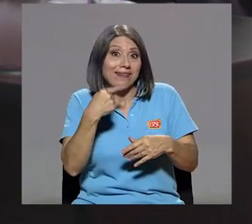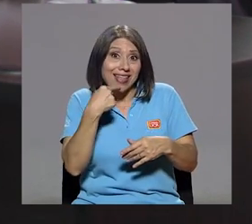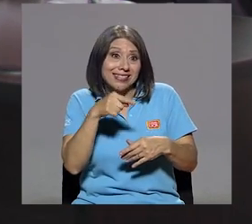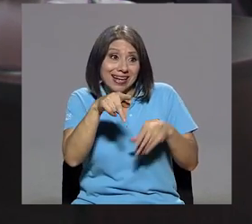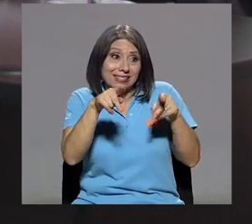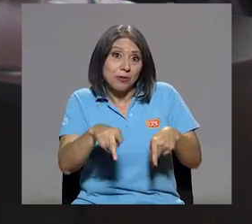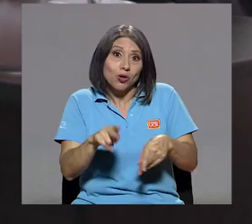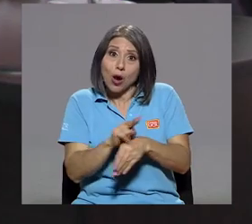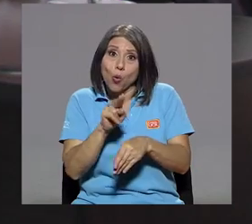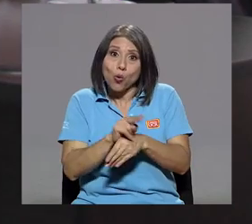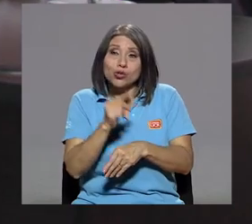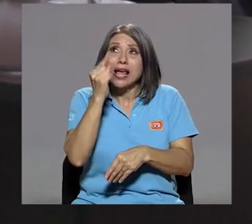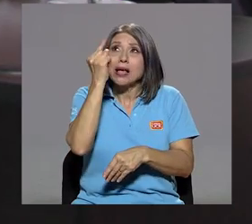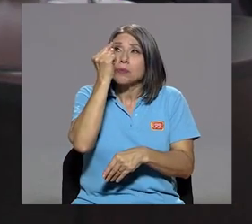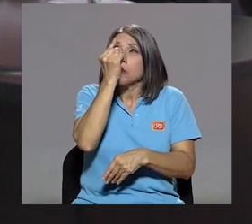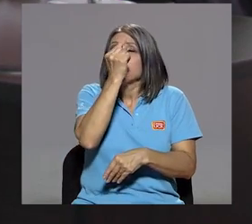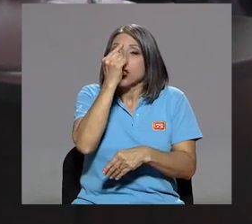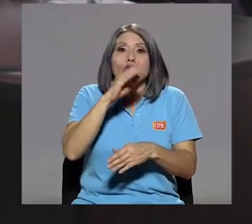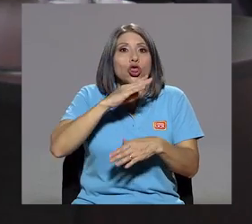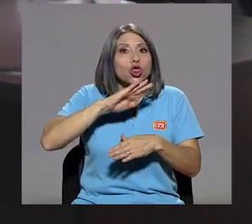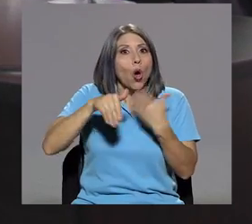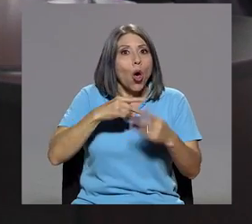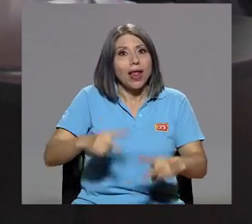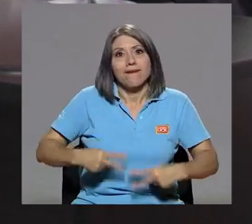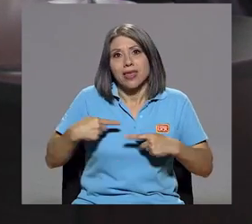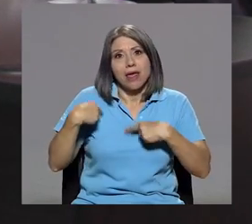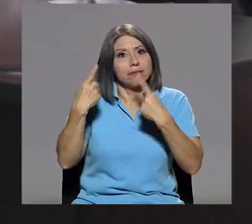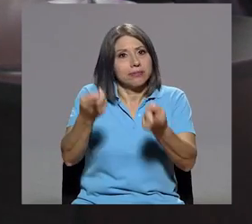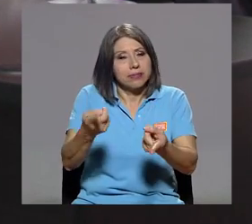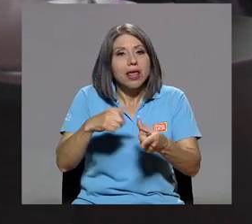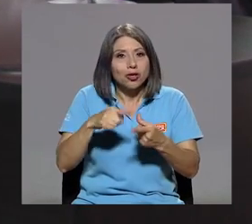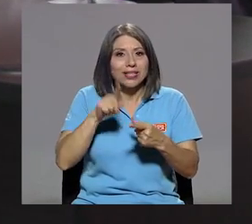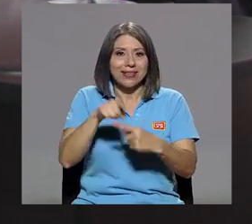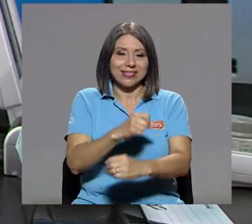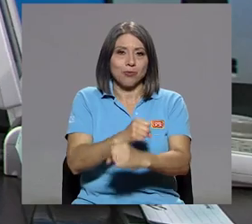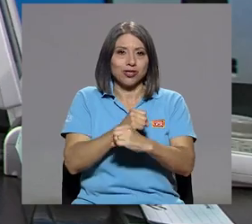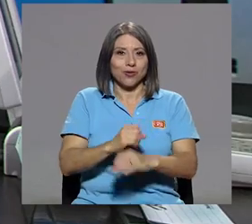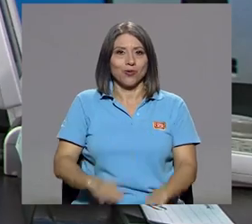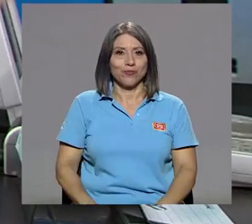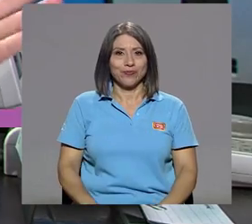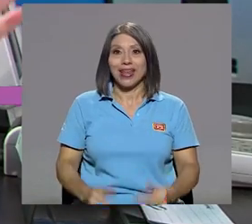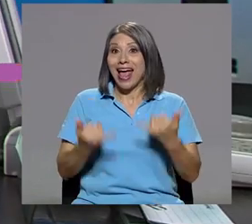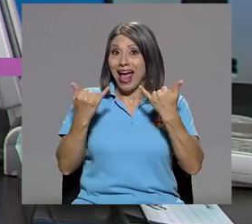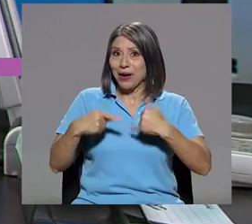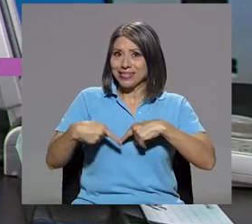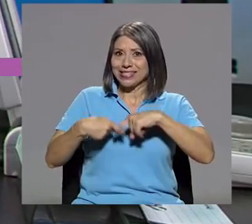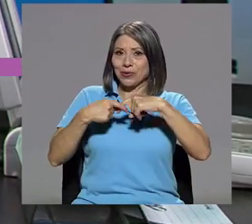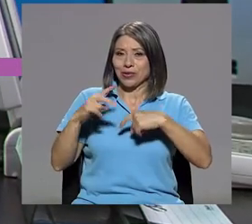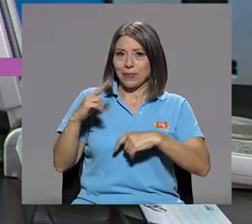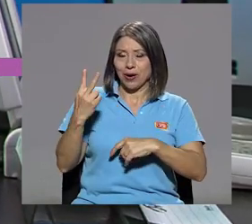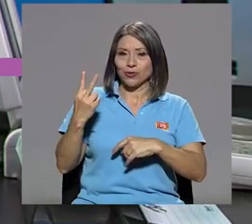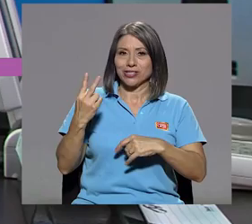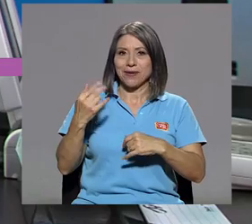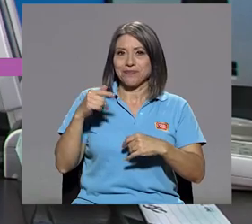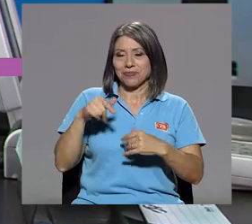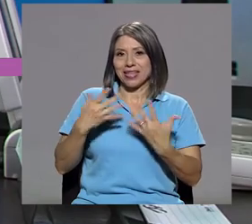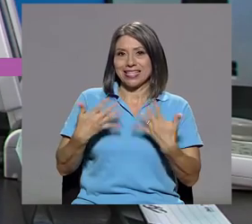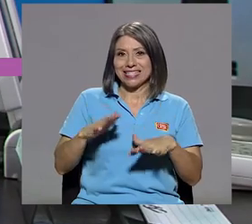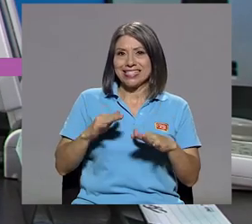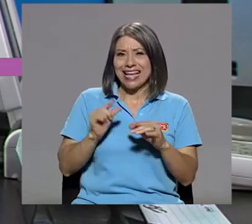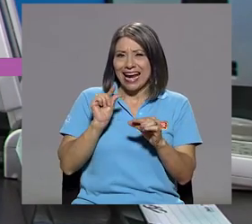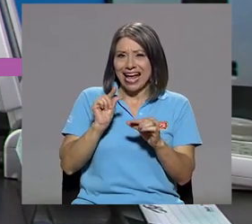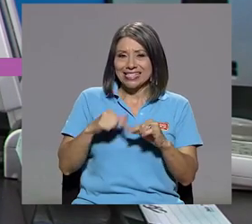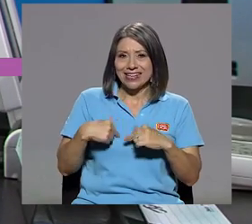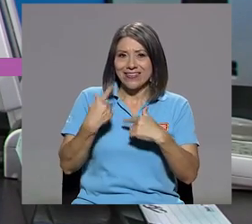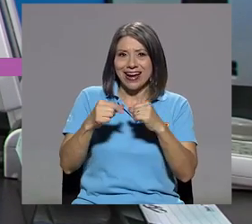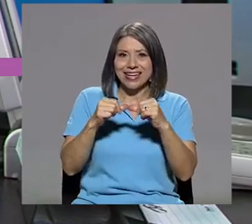el resto de su vida. Sí. Entonces hay que estar muy seguro de hacerlo, ¿verdad? Claro, claro. Doctor, vamos a hacer una segunda pausa en este programa,